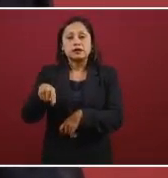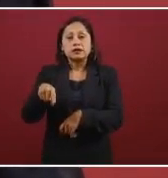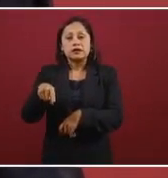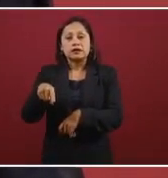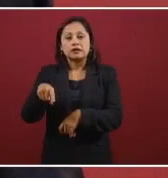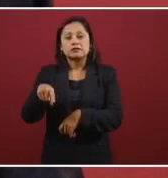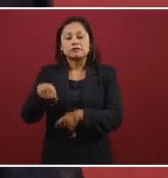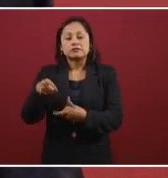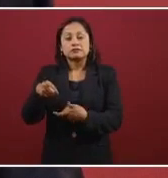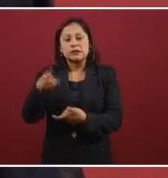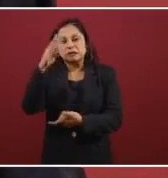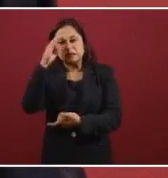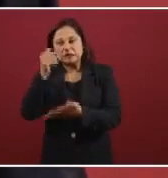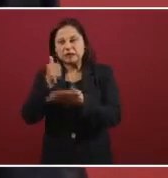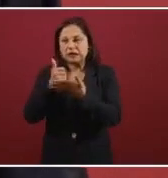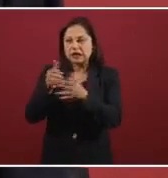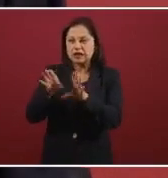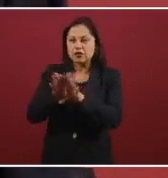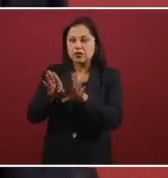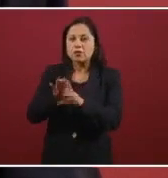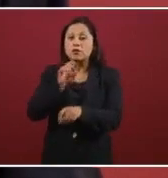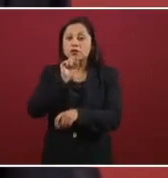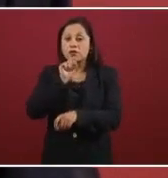de las autoridades, a